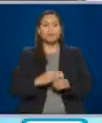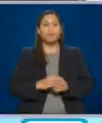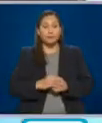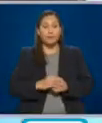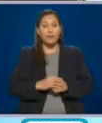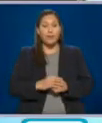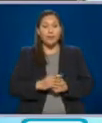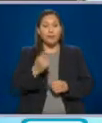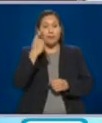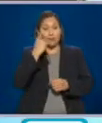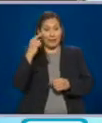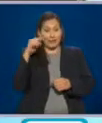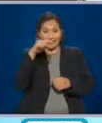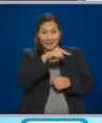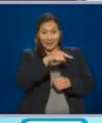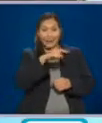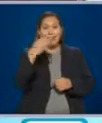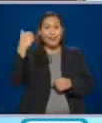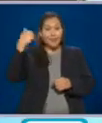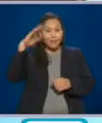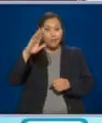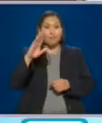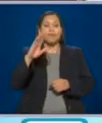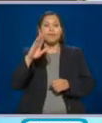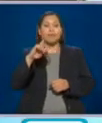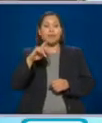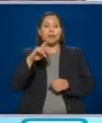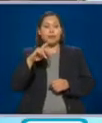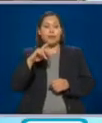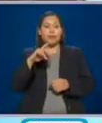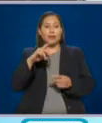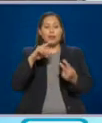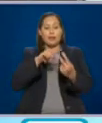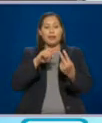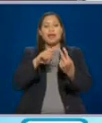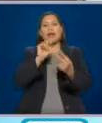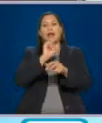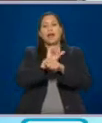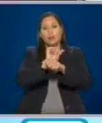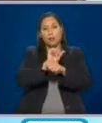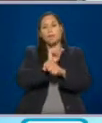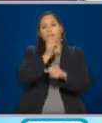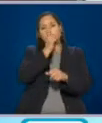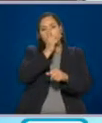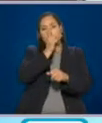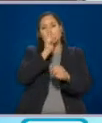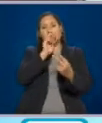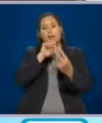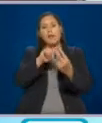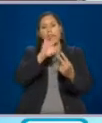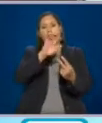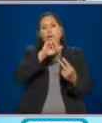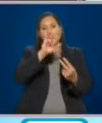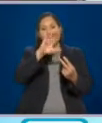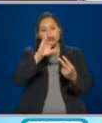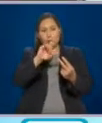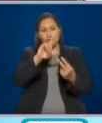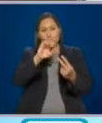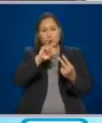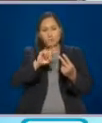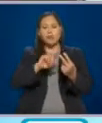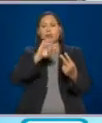que curiosamente él, bueno, era hijo de dos actores, ¿no? De Francisca López y de Juan José